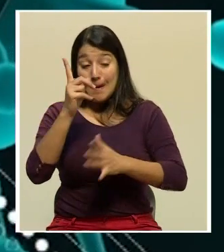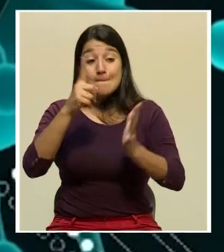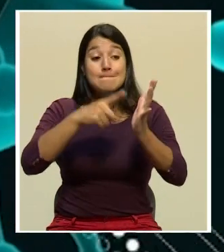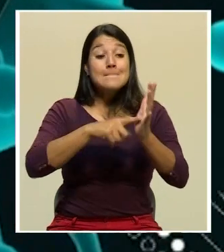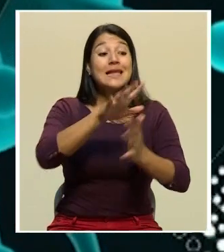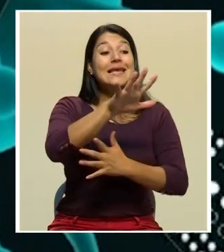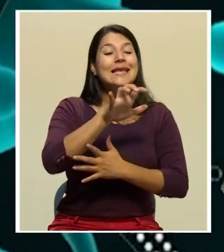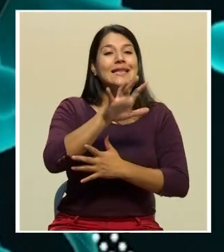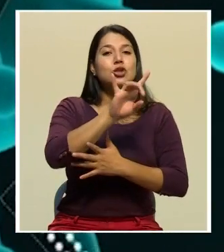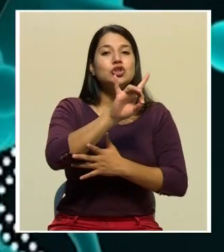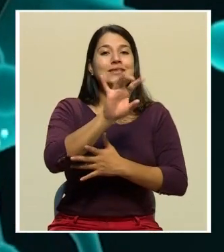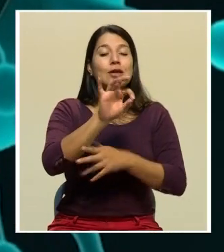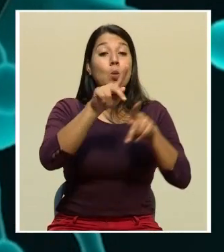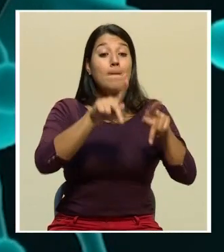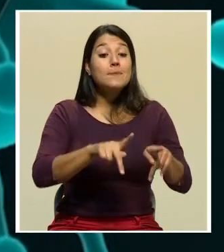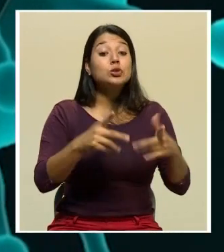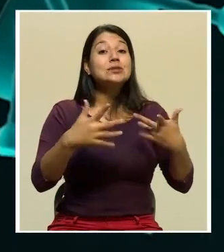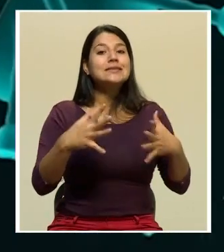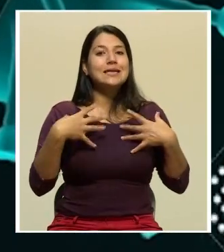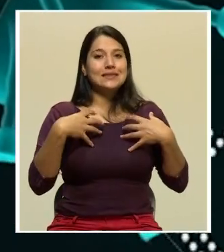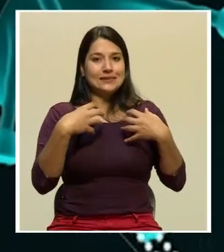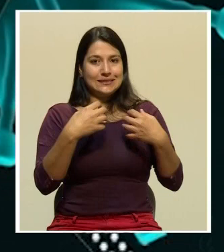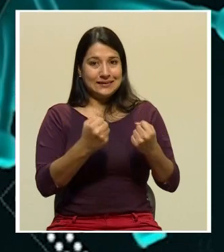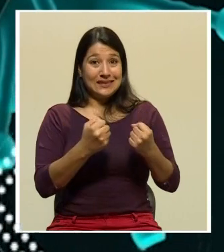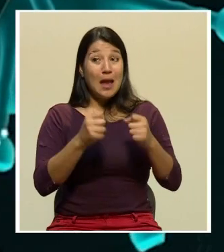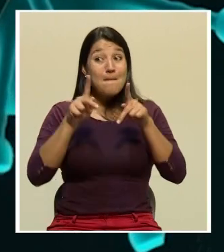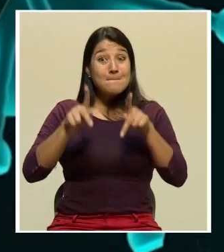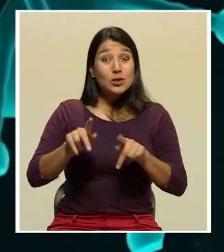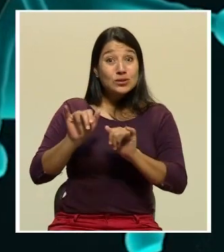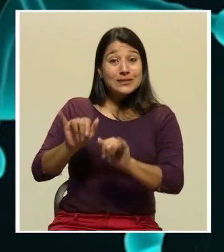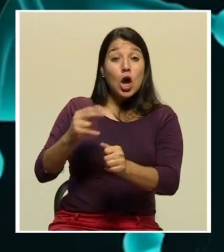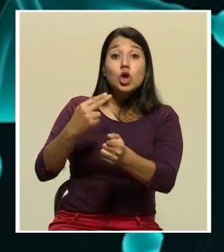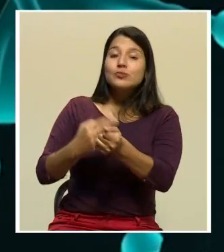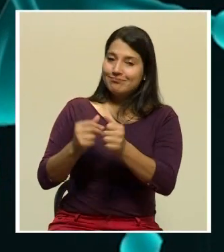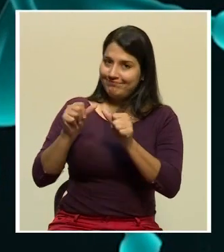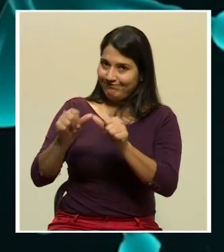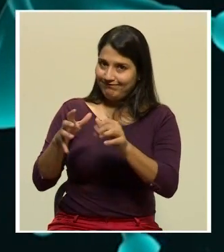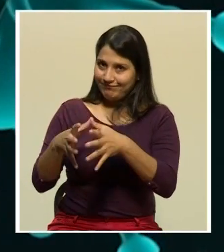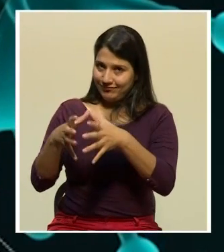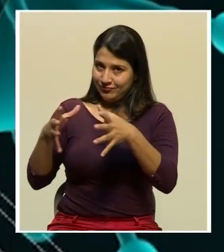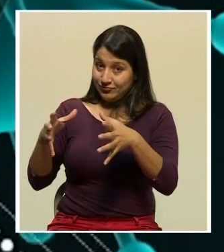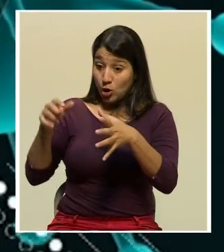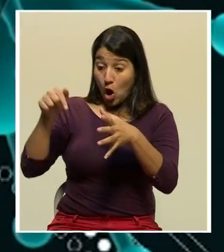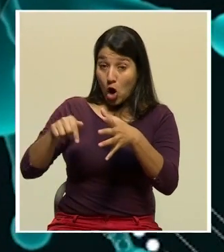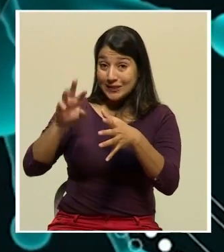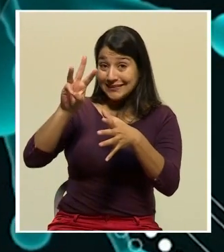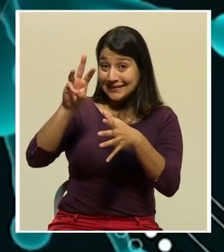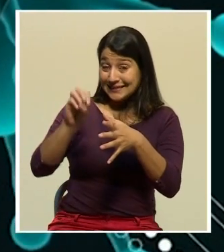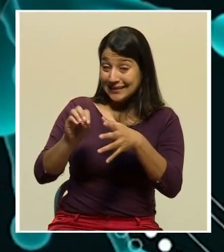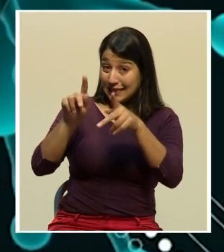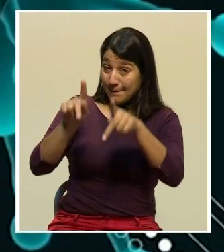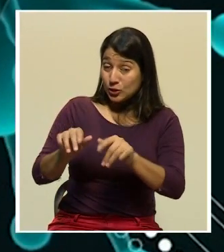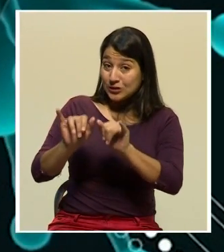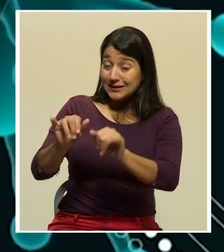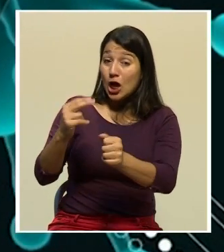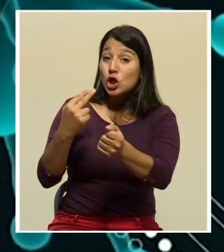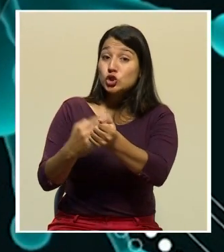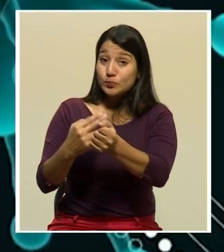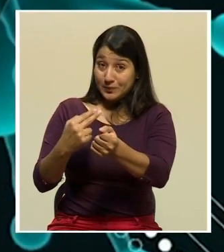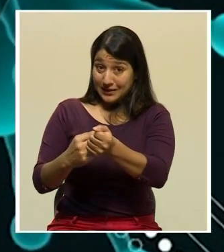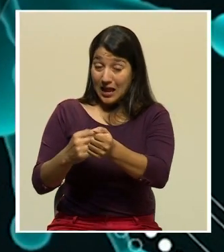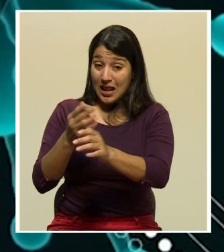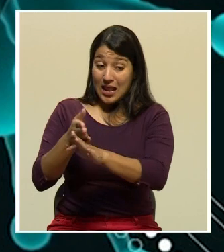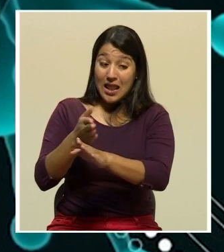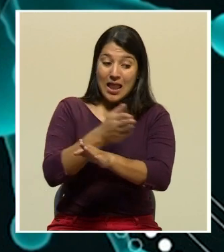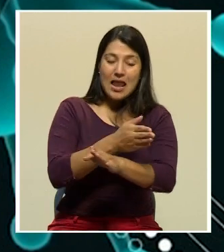personas recuperadas. Las hospitalizaciones también continúan aumentando. Hay 60 personas en hospitales, 54 de ellos